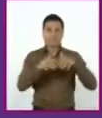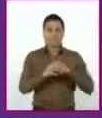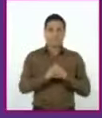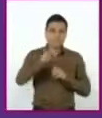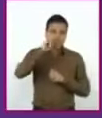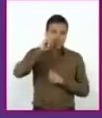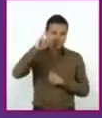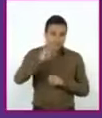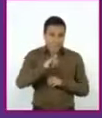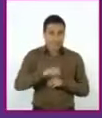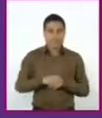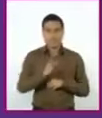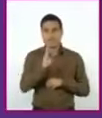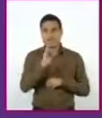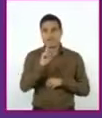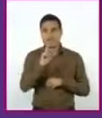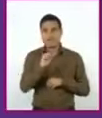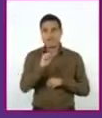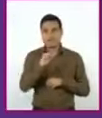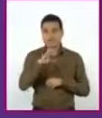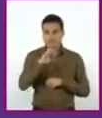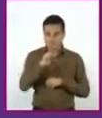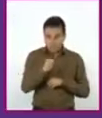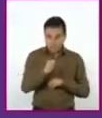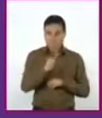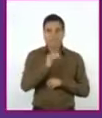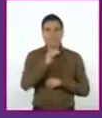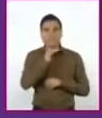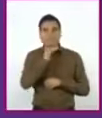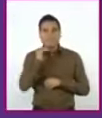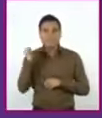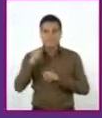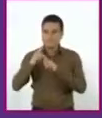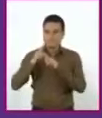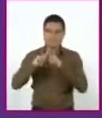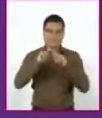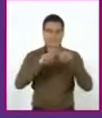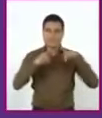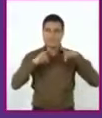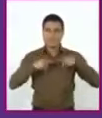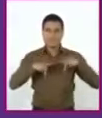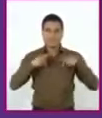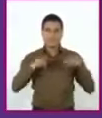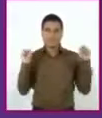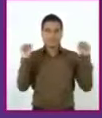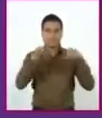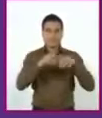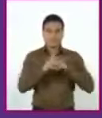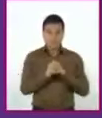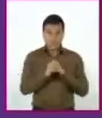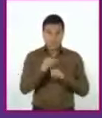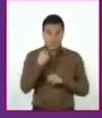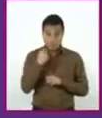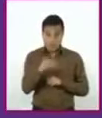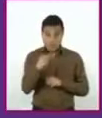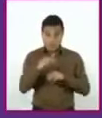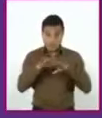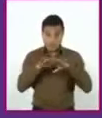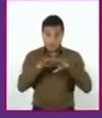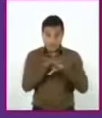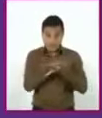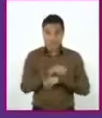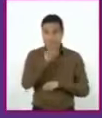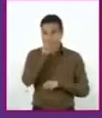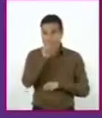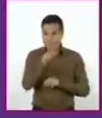italianos, flamencos, alemanes. Muchos de ellos habían españolizado su nombre, esclavos venidos de las